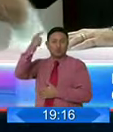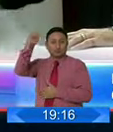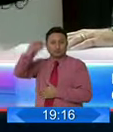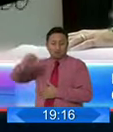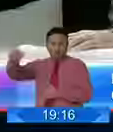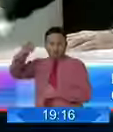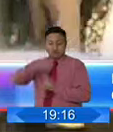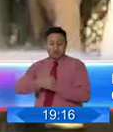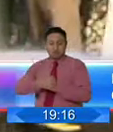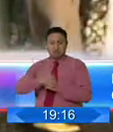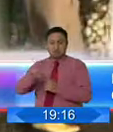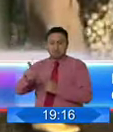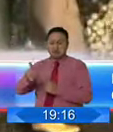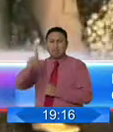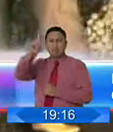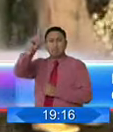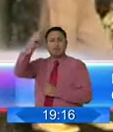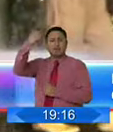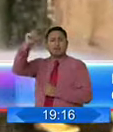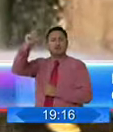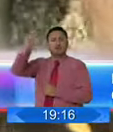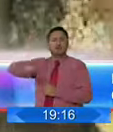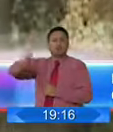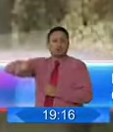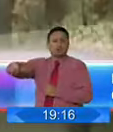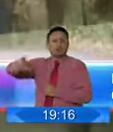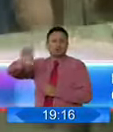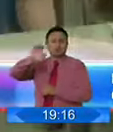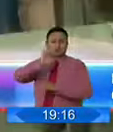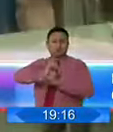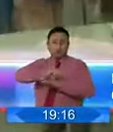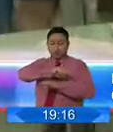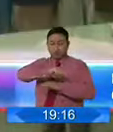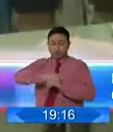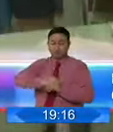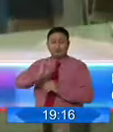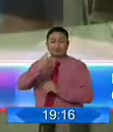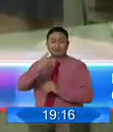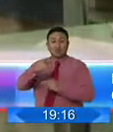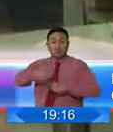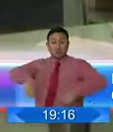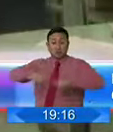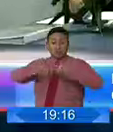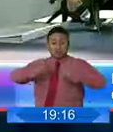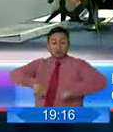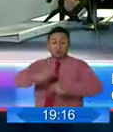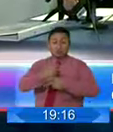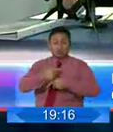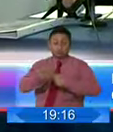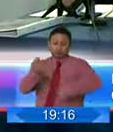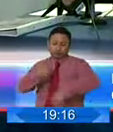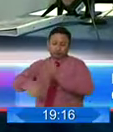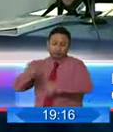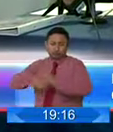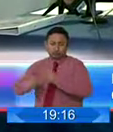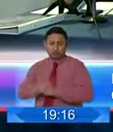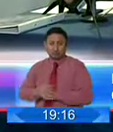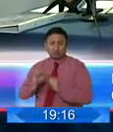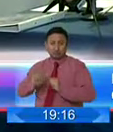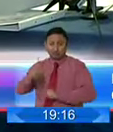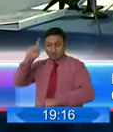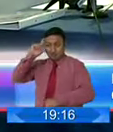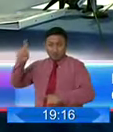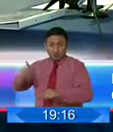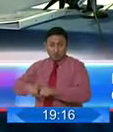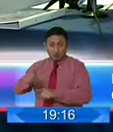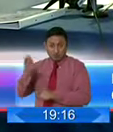de personas que representaría para Ecuador el tercer destino de su balanza comercial si se lograría un acuerdo comercial con